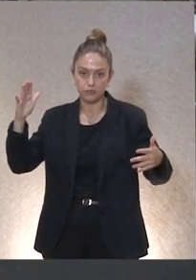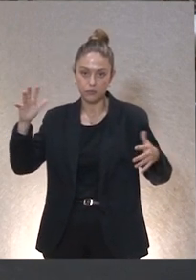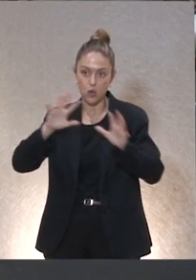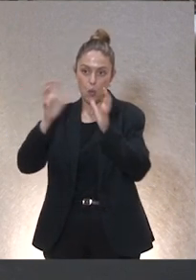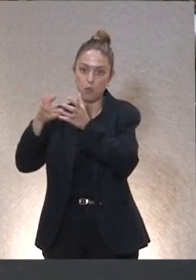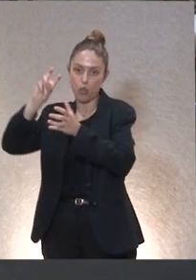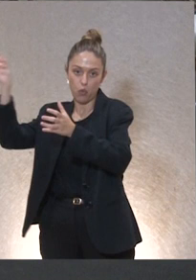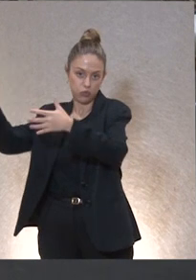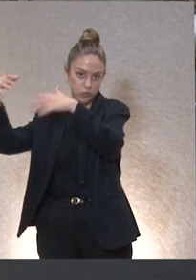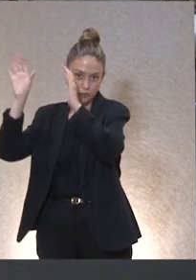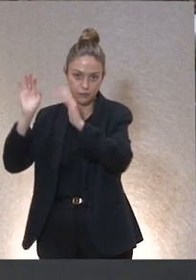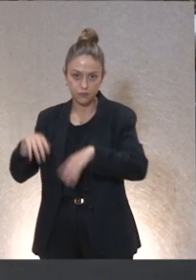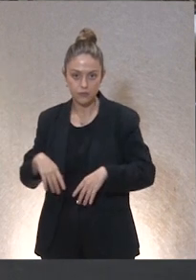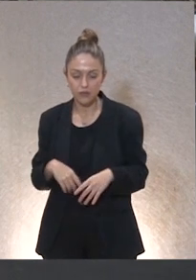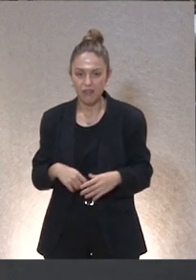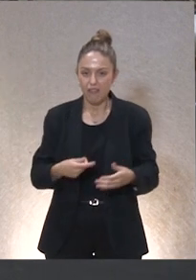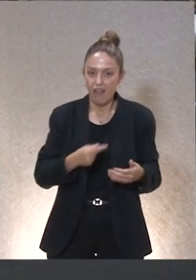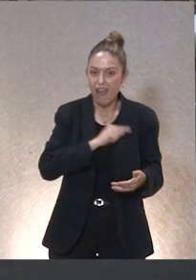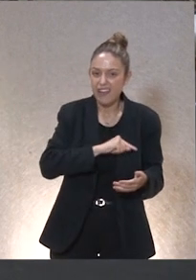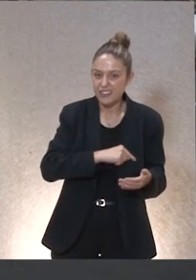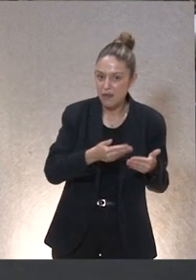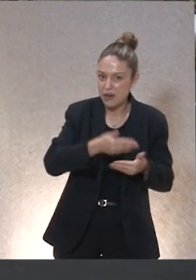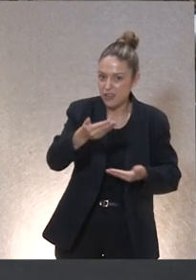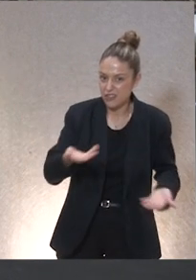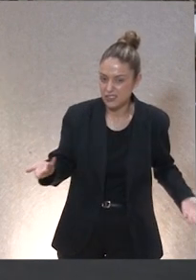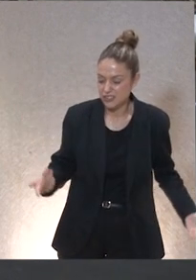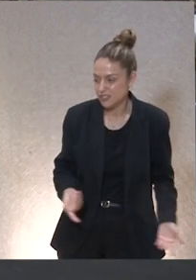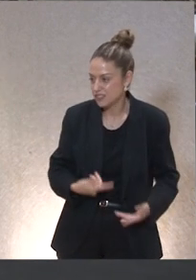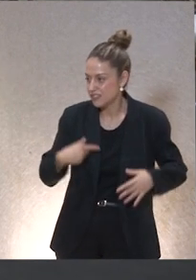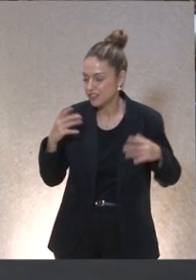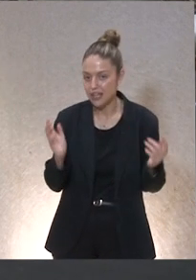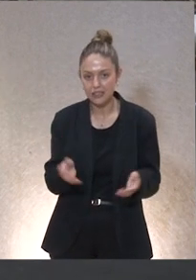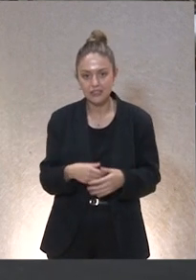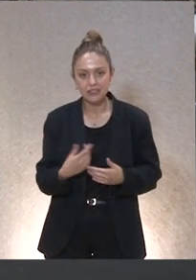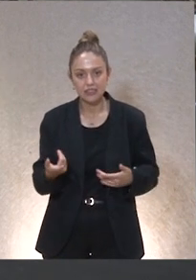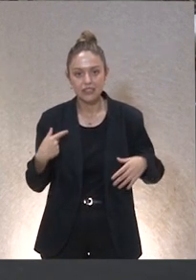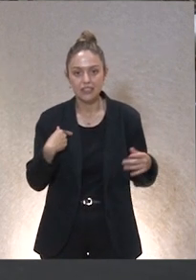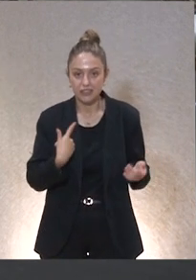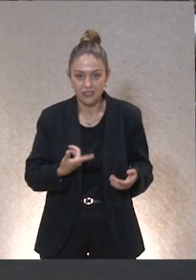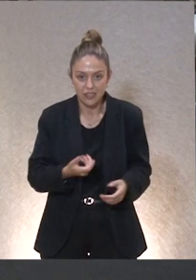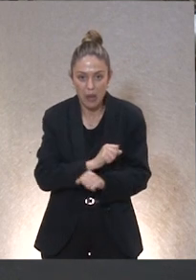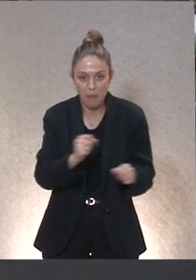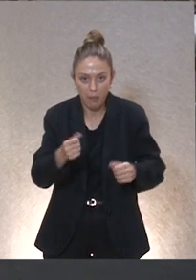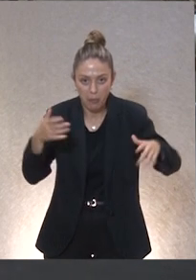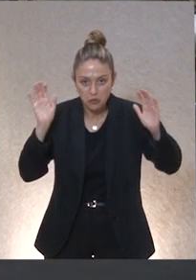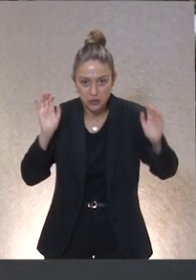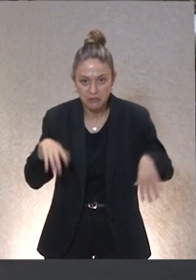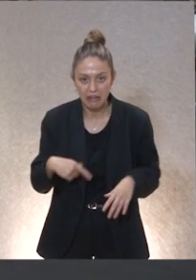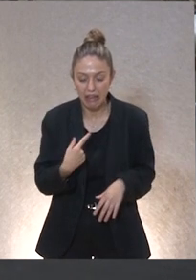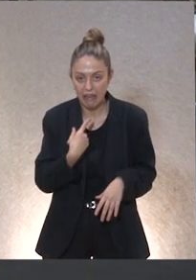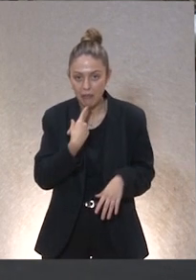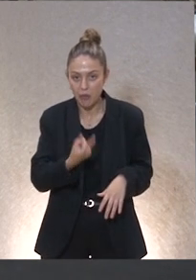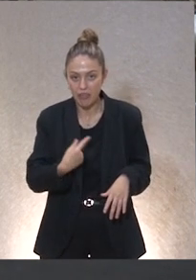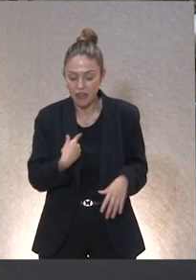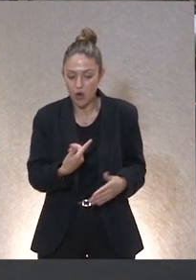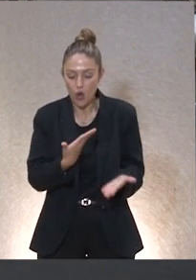no ética de periodistas Qué cosas no son pocos los que piensan que es algo improbable por no decir imposible